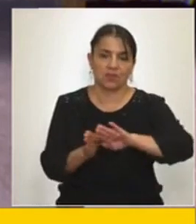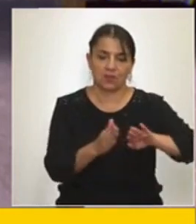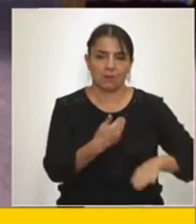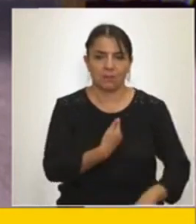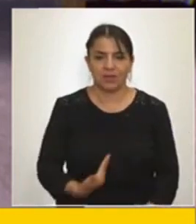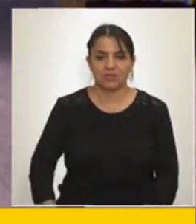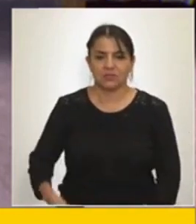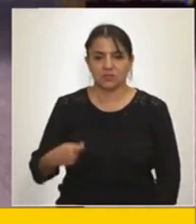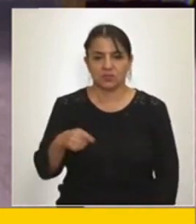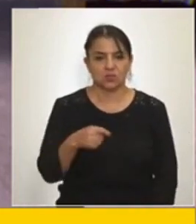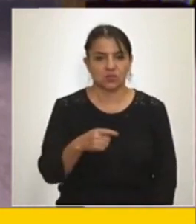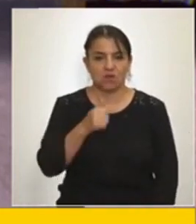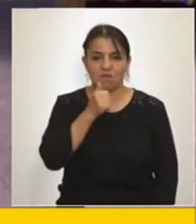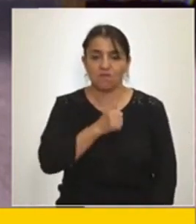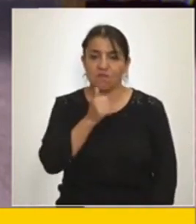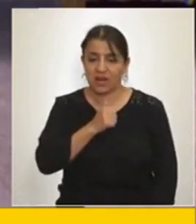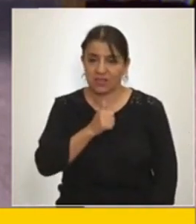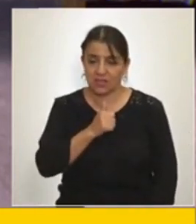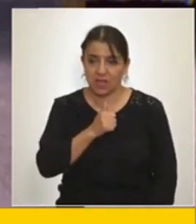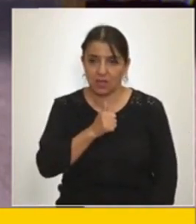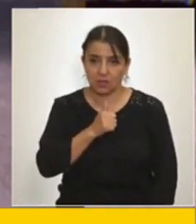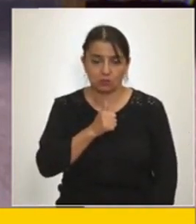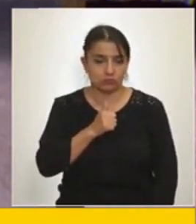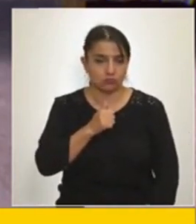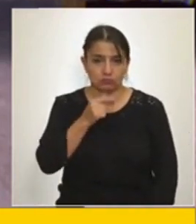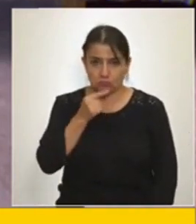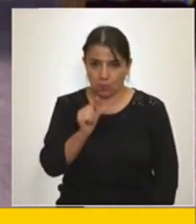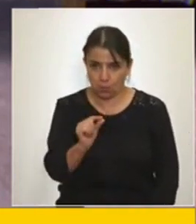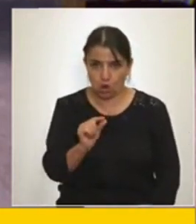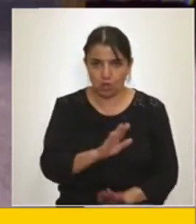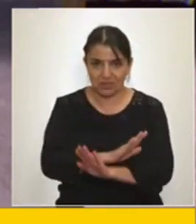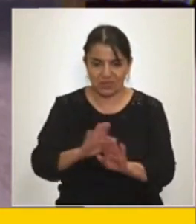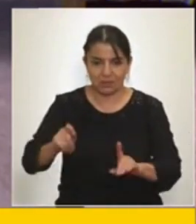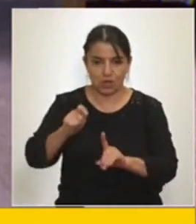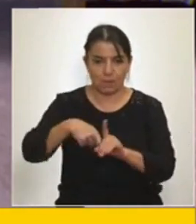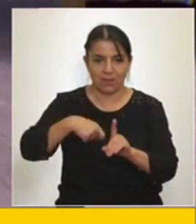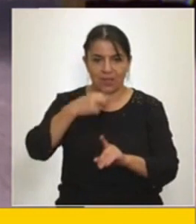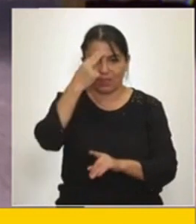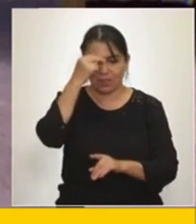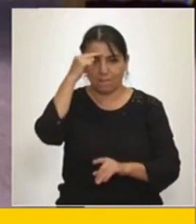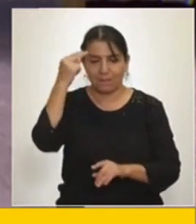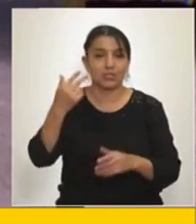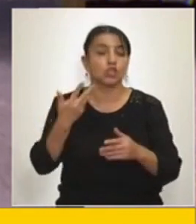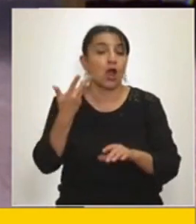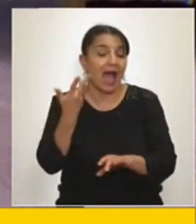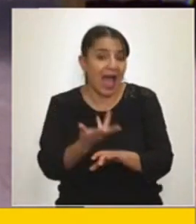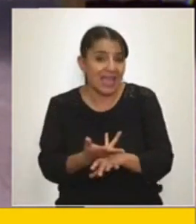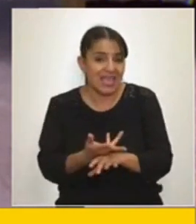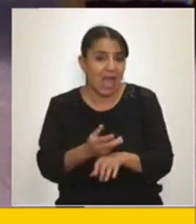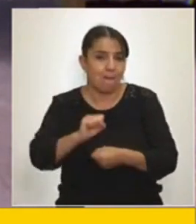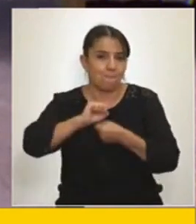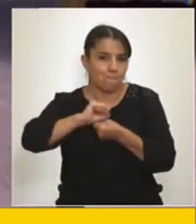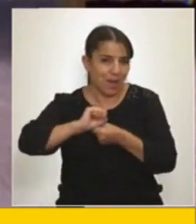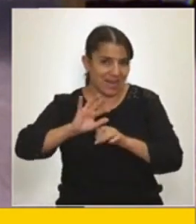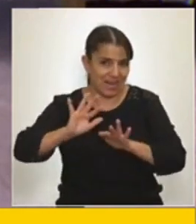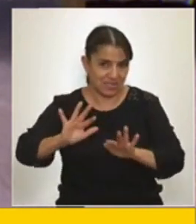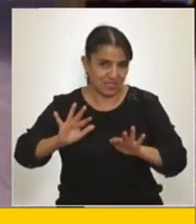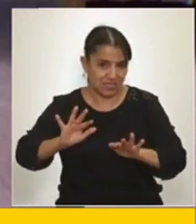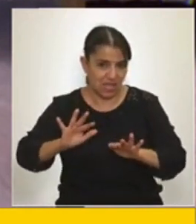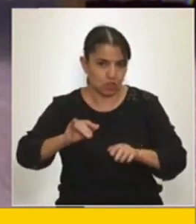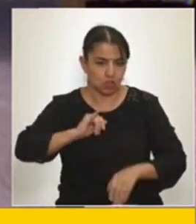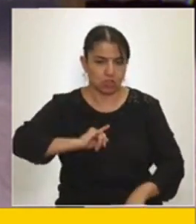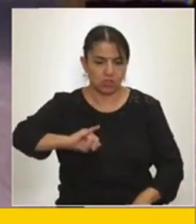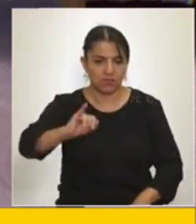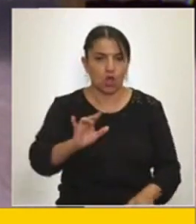aún no concluye el mes de marzo y ya tenemos una paralización indefinida de un conjunto de establecimientos